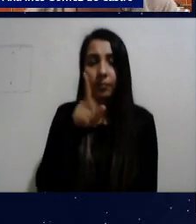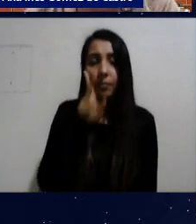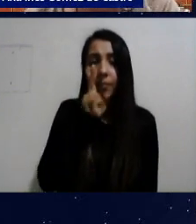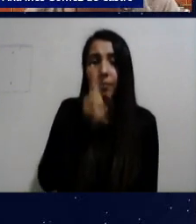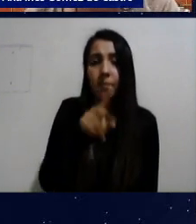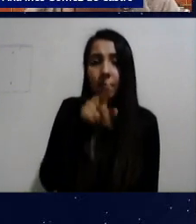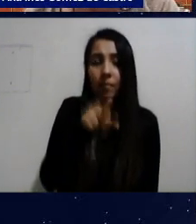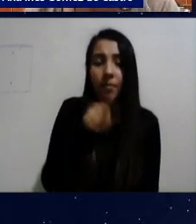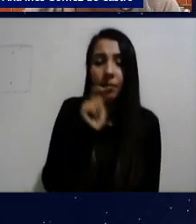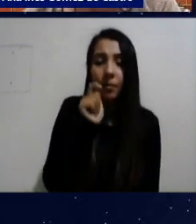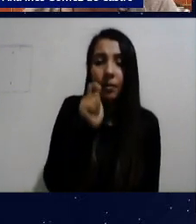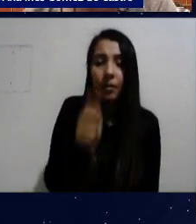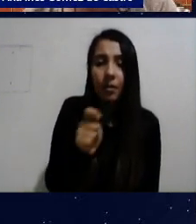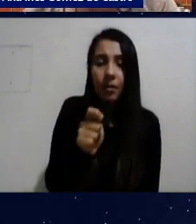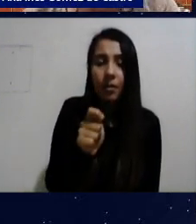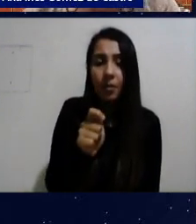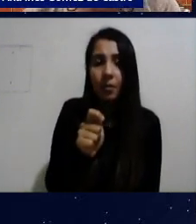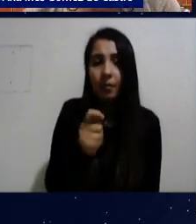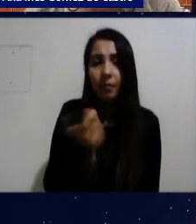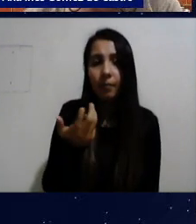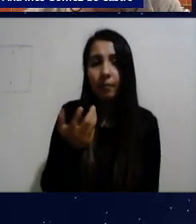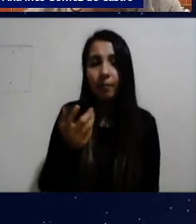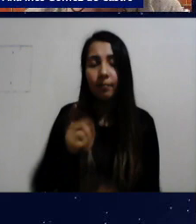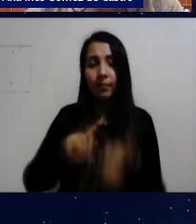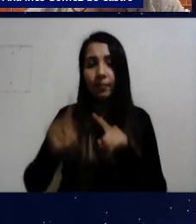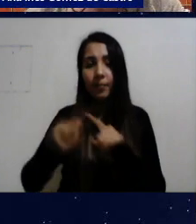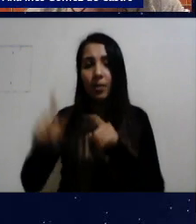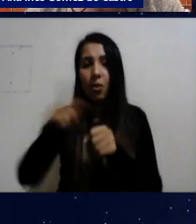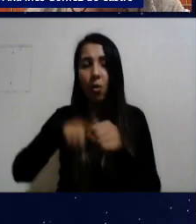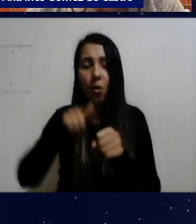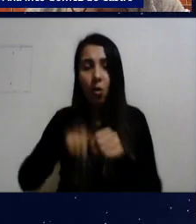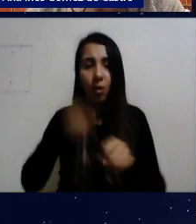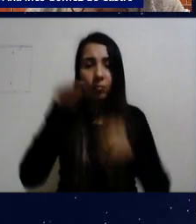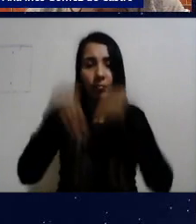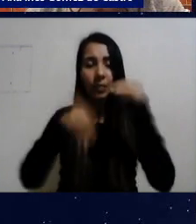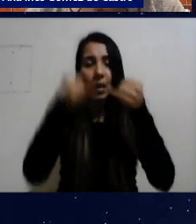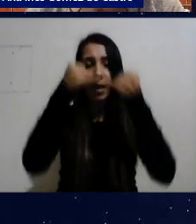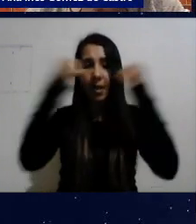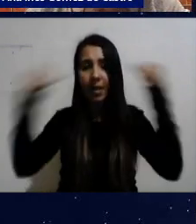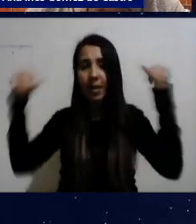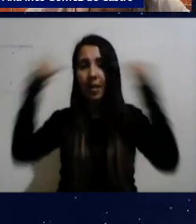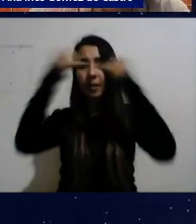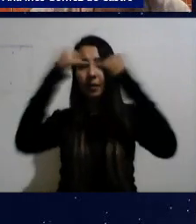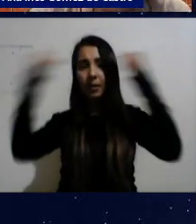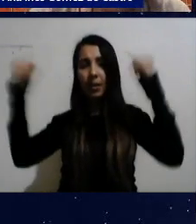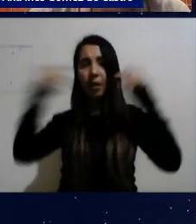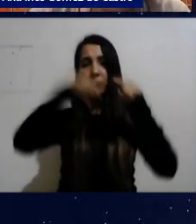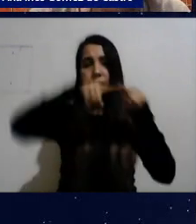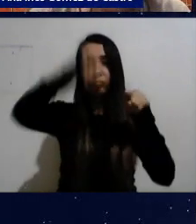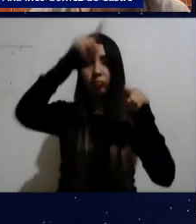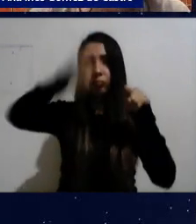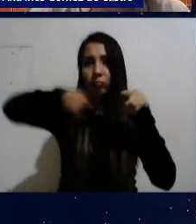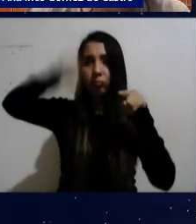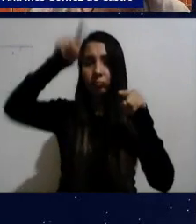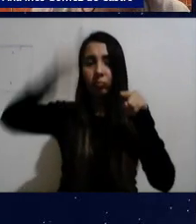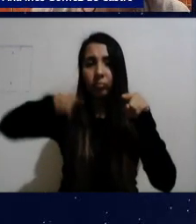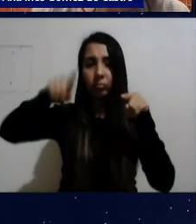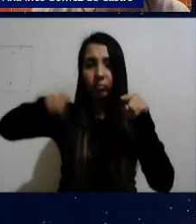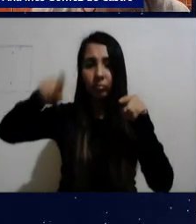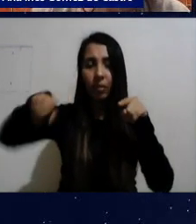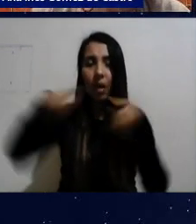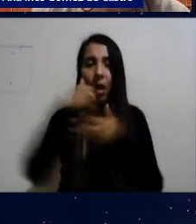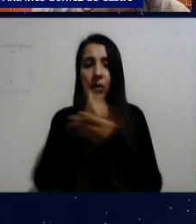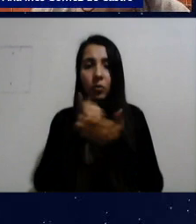¿no? Y entonces lo que veis es que básicamente la distribución, los colores de las líneas, ¿sí?